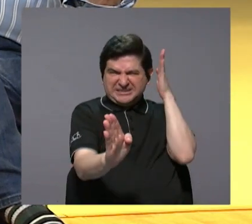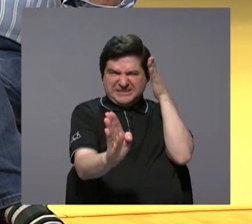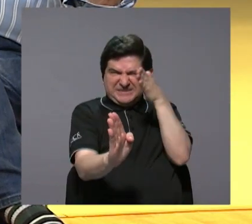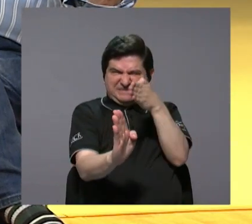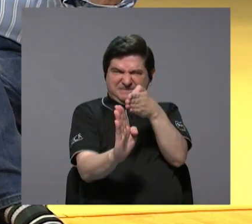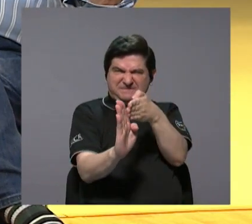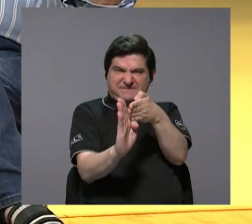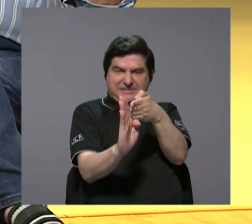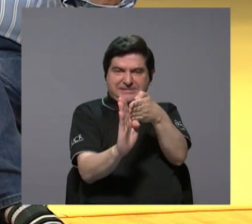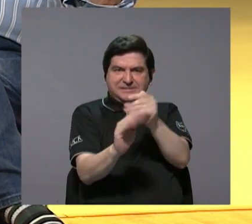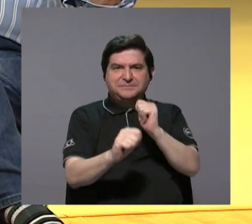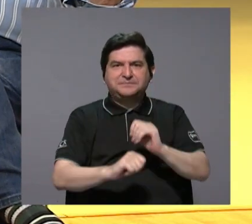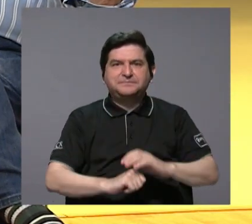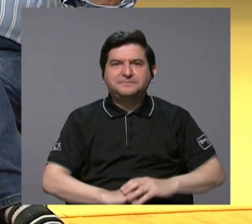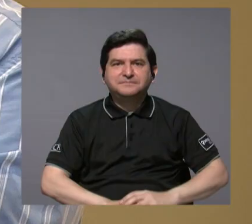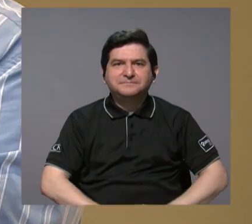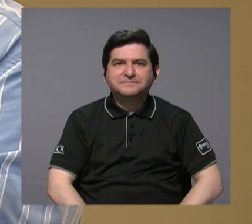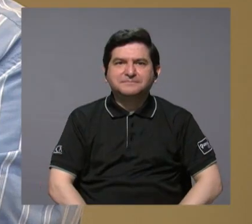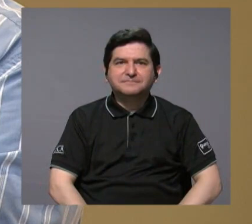que